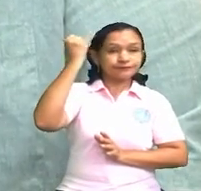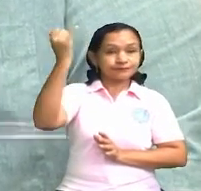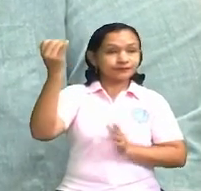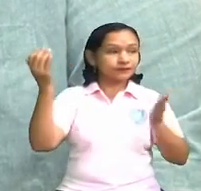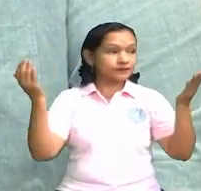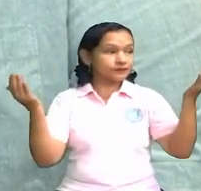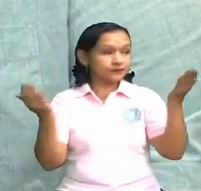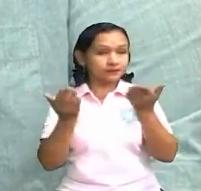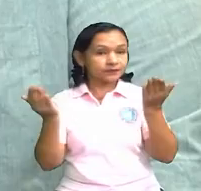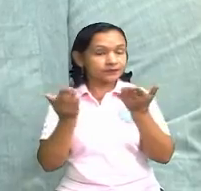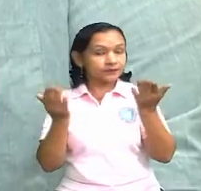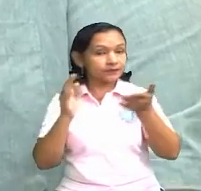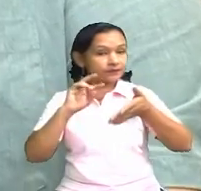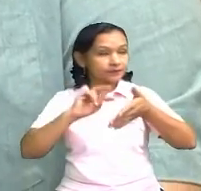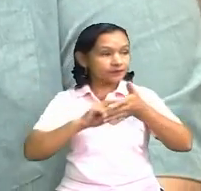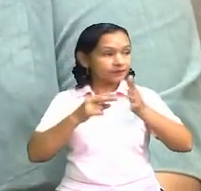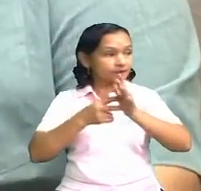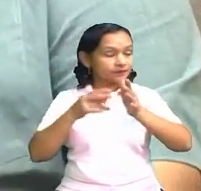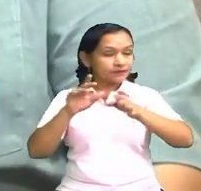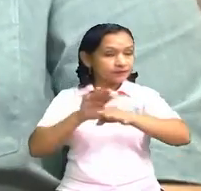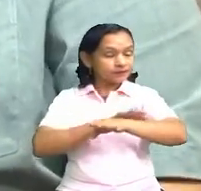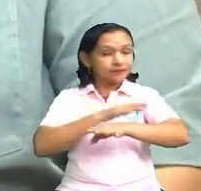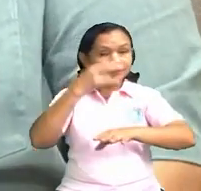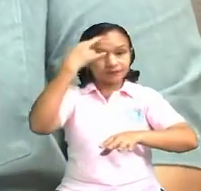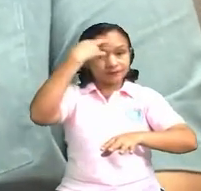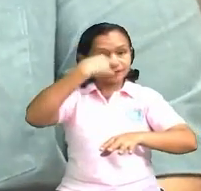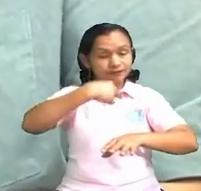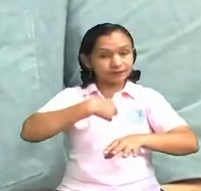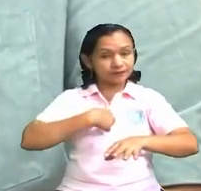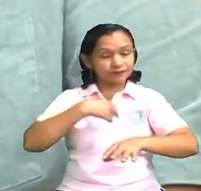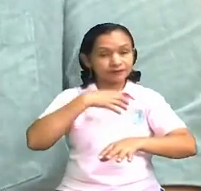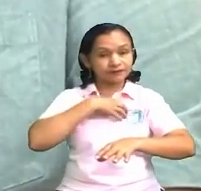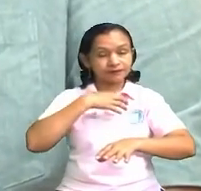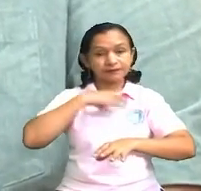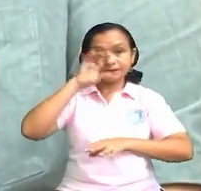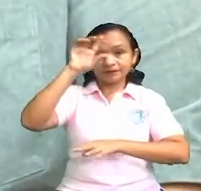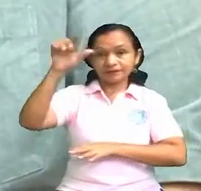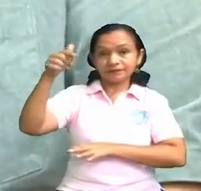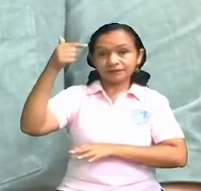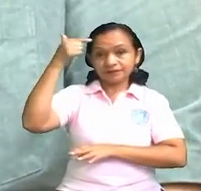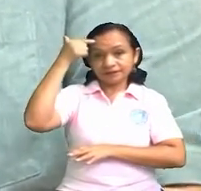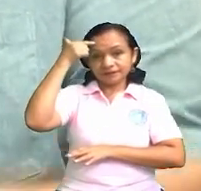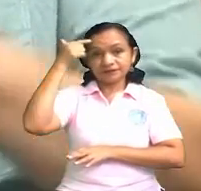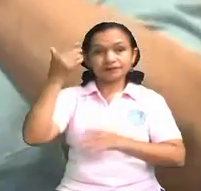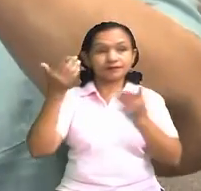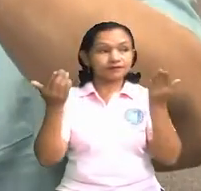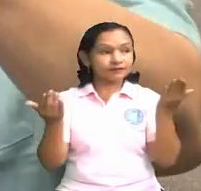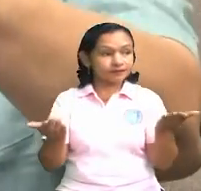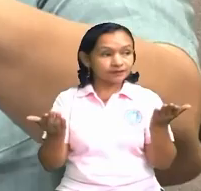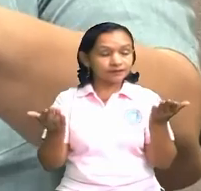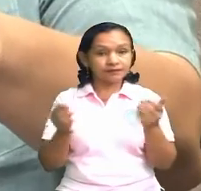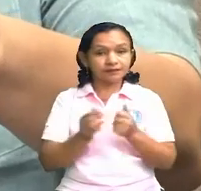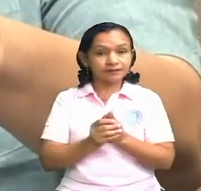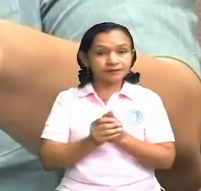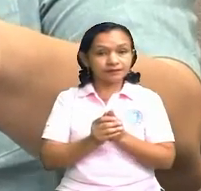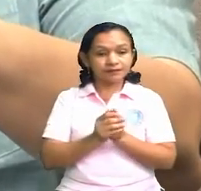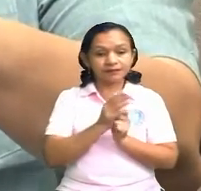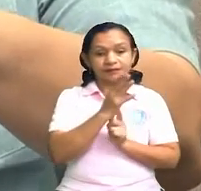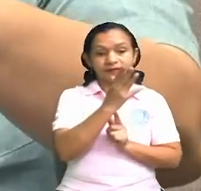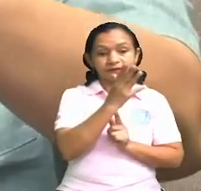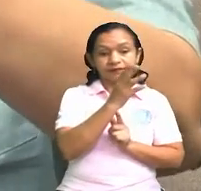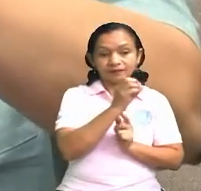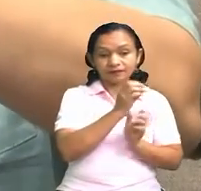de cuál es el sentido de responsabilidad de nuestro buen gobierno, y es que del